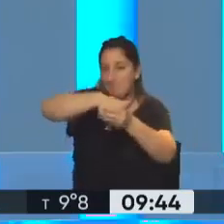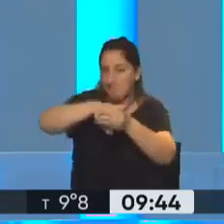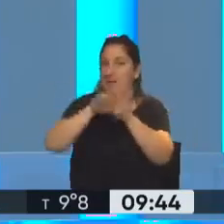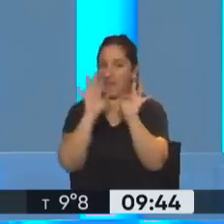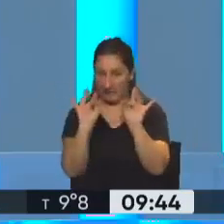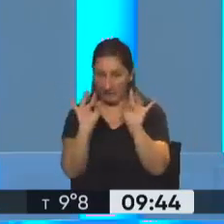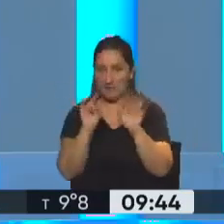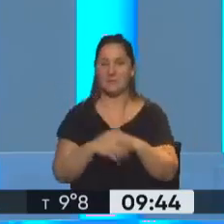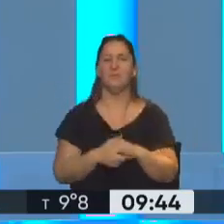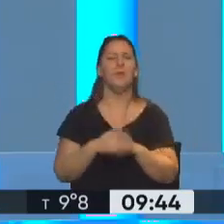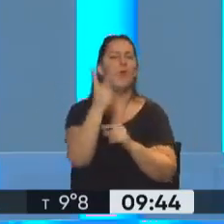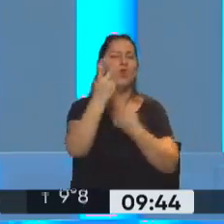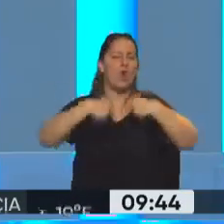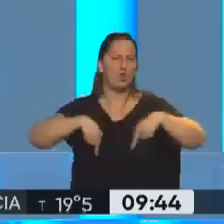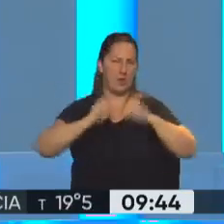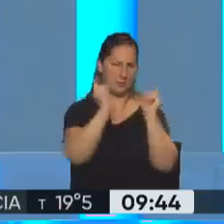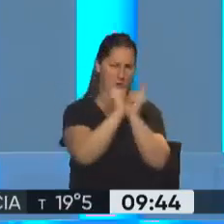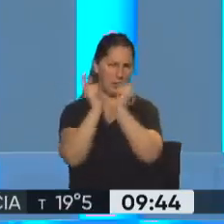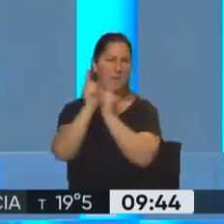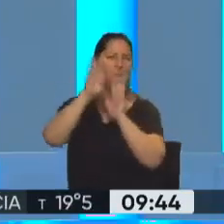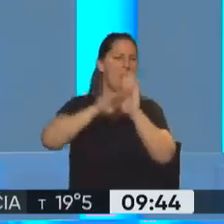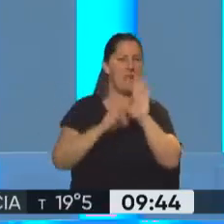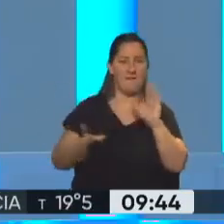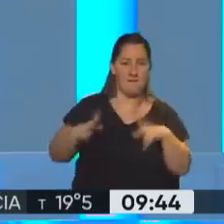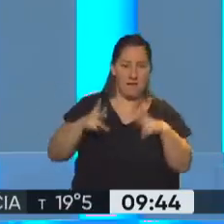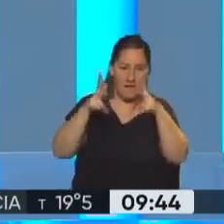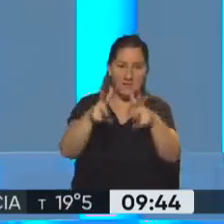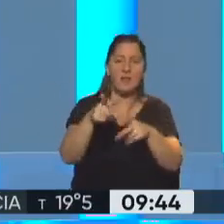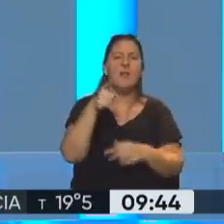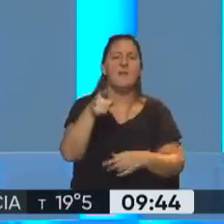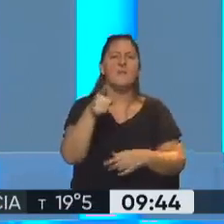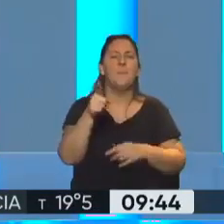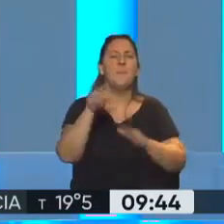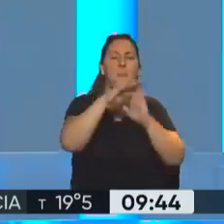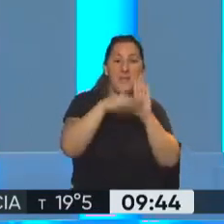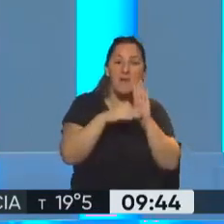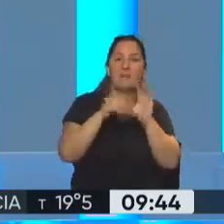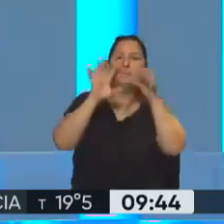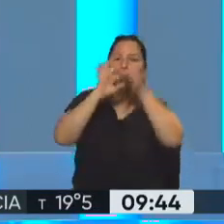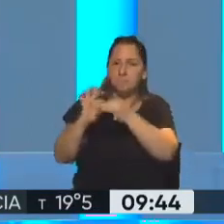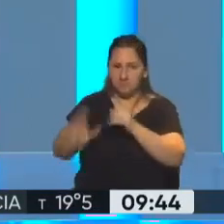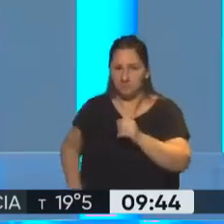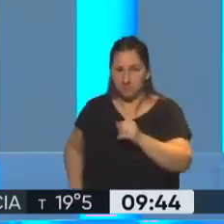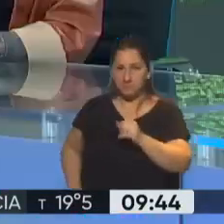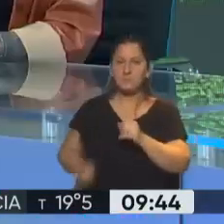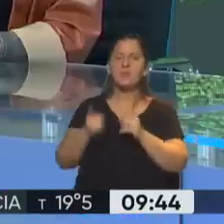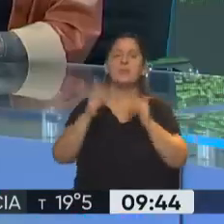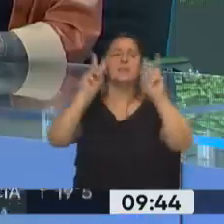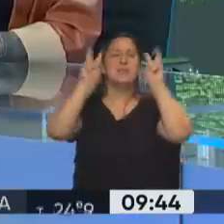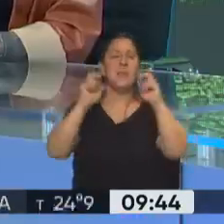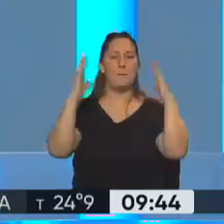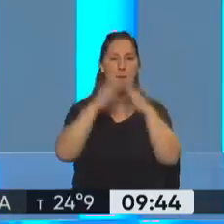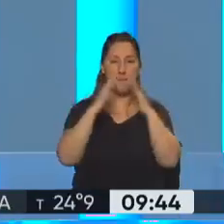y su modo cortitas sobre algunas medidas que no mencionamos una también también relacionadas al bolsillo revalúo inmobiliario